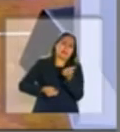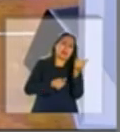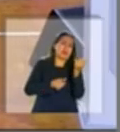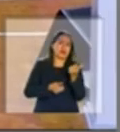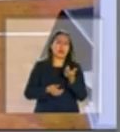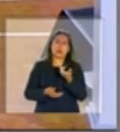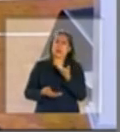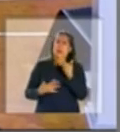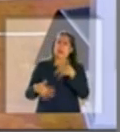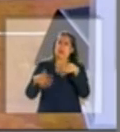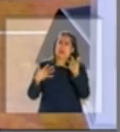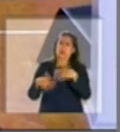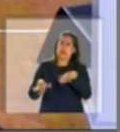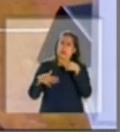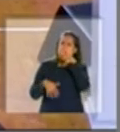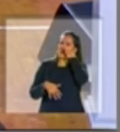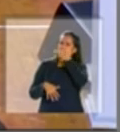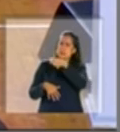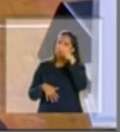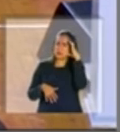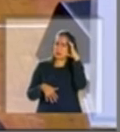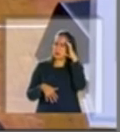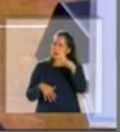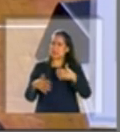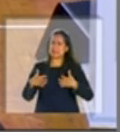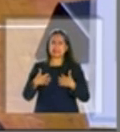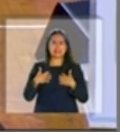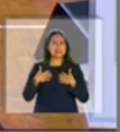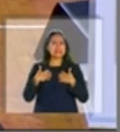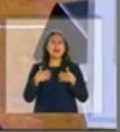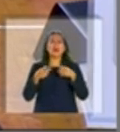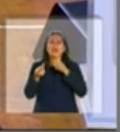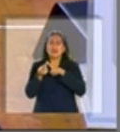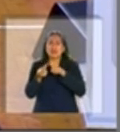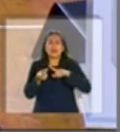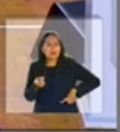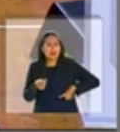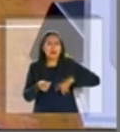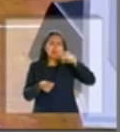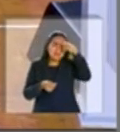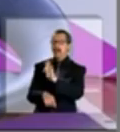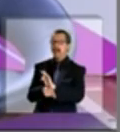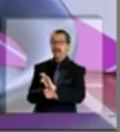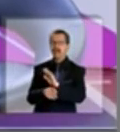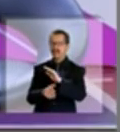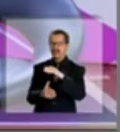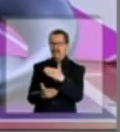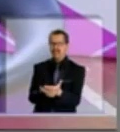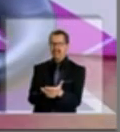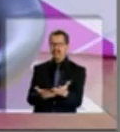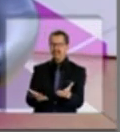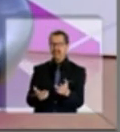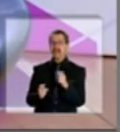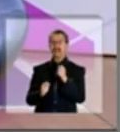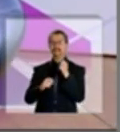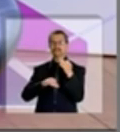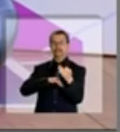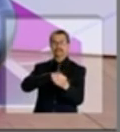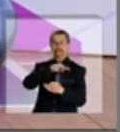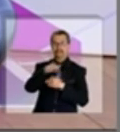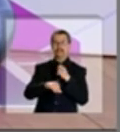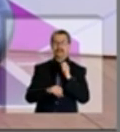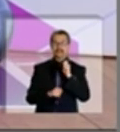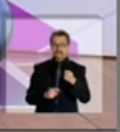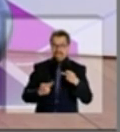enseña, hasta arriba, esa revista decía... Donde hace ahí, referencia... A su patrimonio. Incluso, a su patrimonio, ¿no? Así